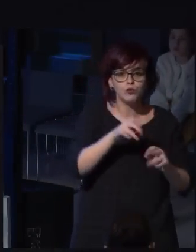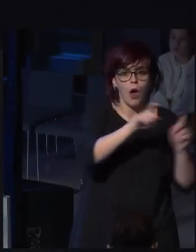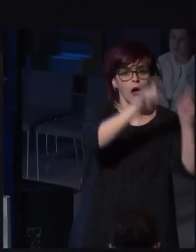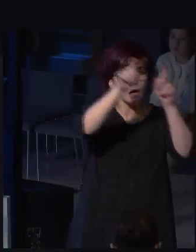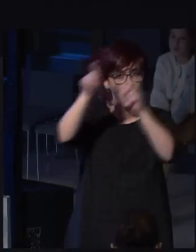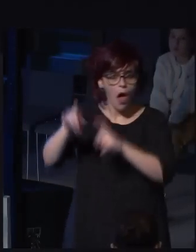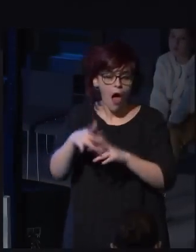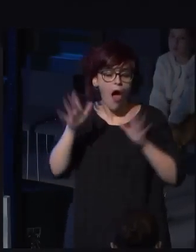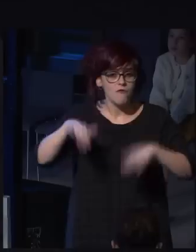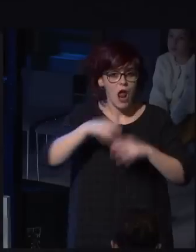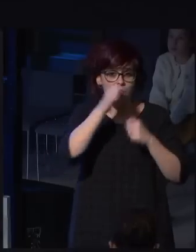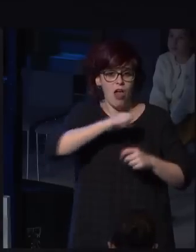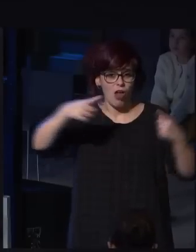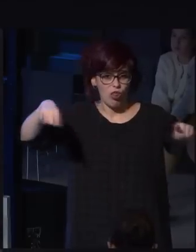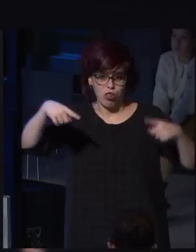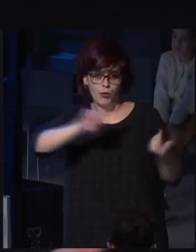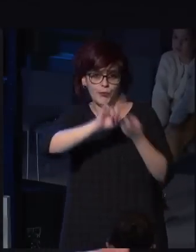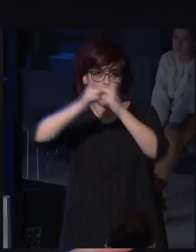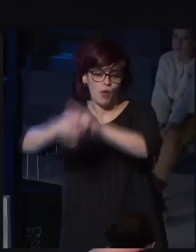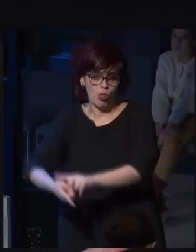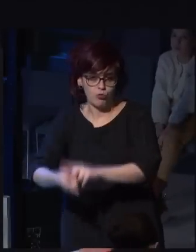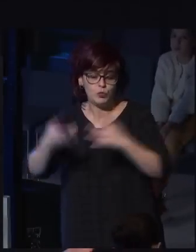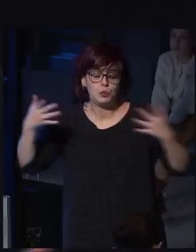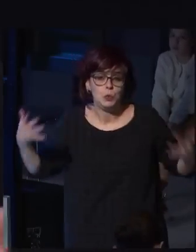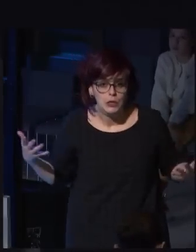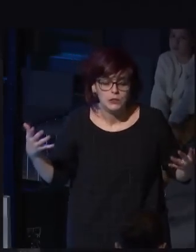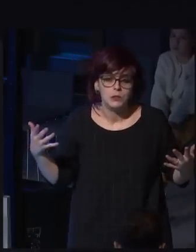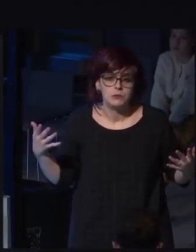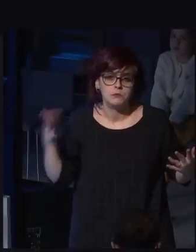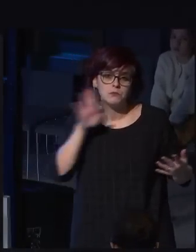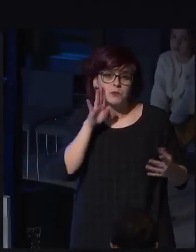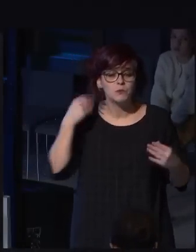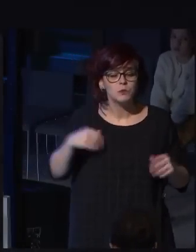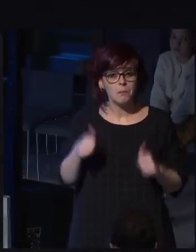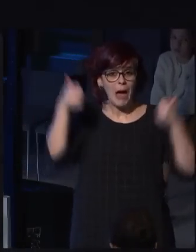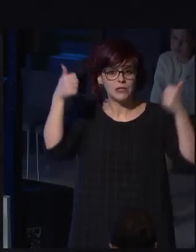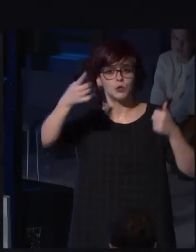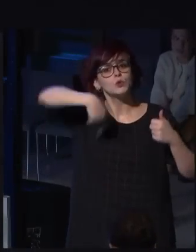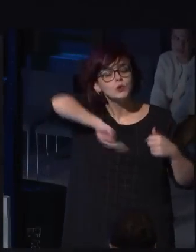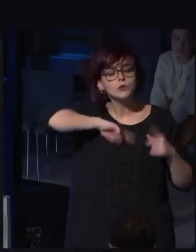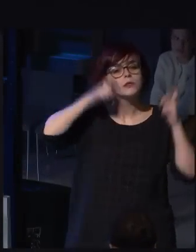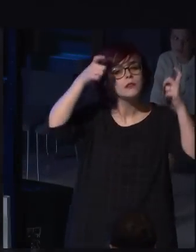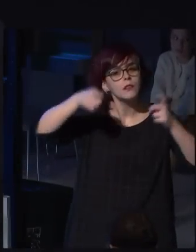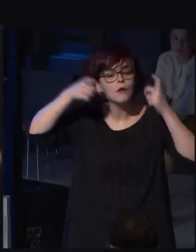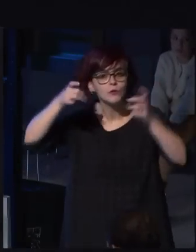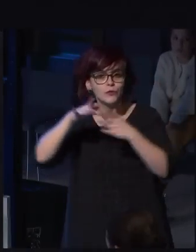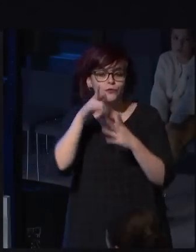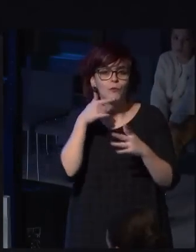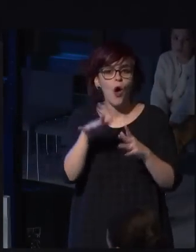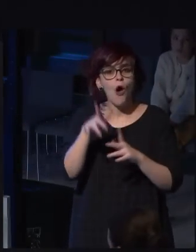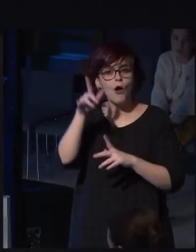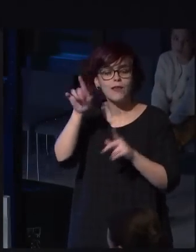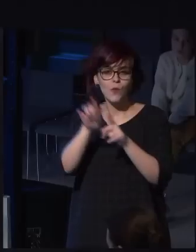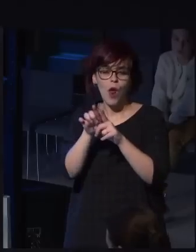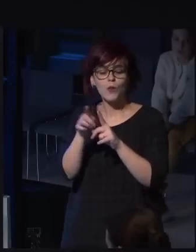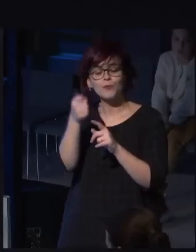la canción es otra. Entonces, por eso normalmente, y más nosotros que lo hemos hecho mucho, de intentar captar la